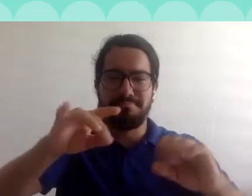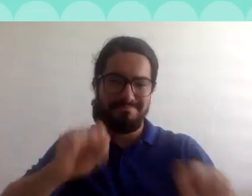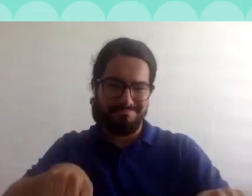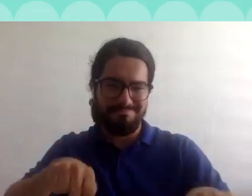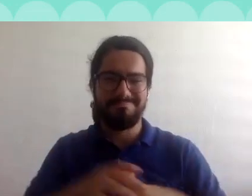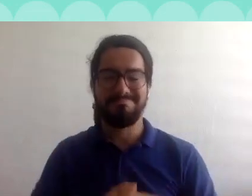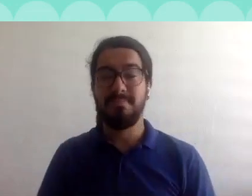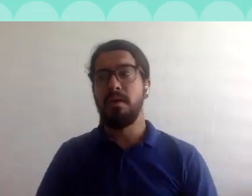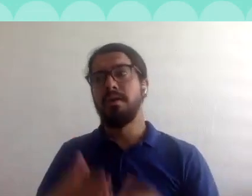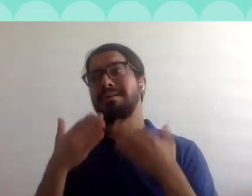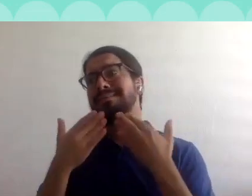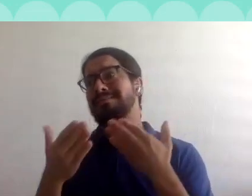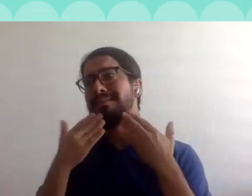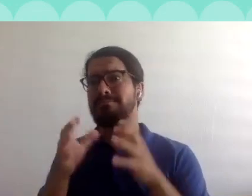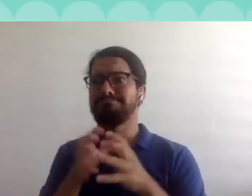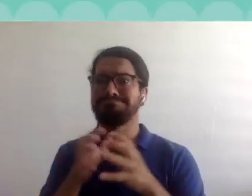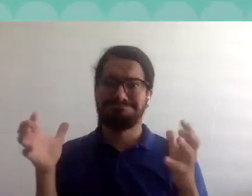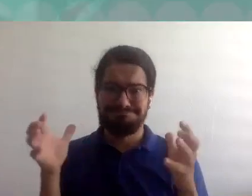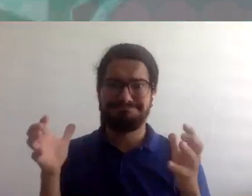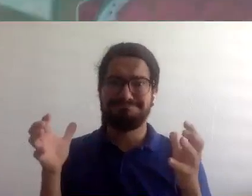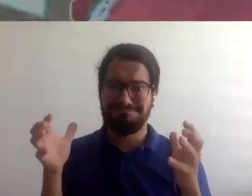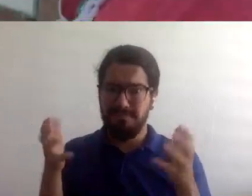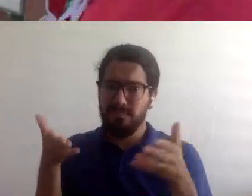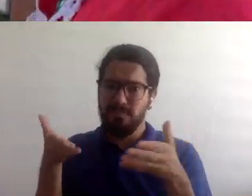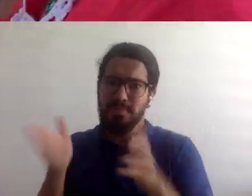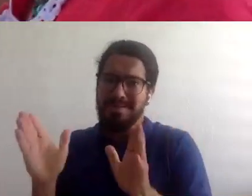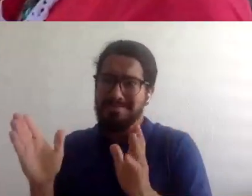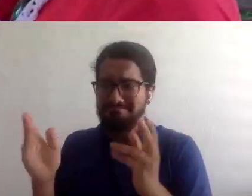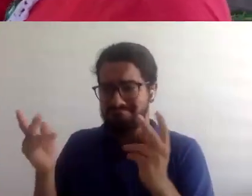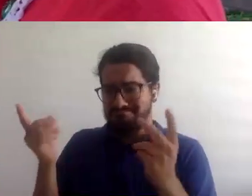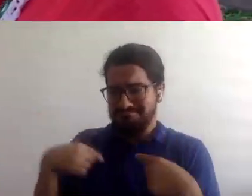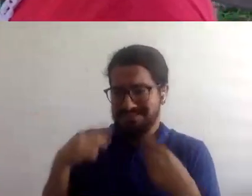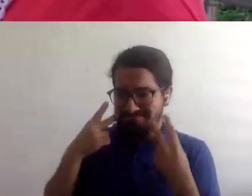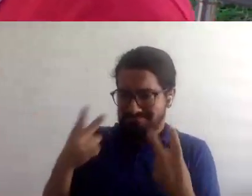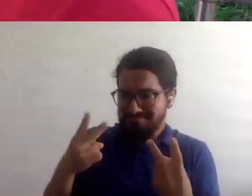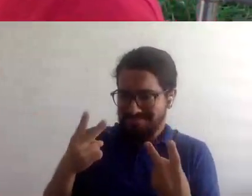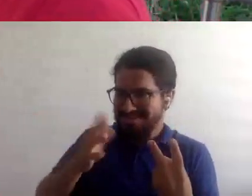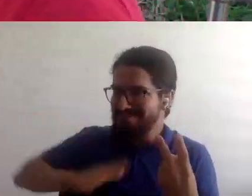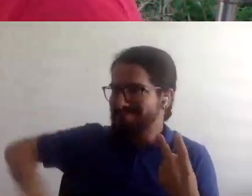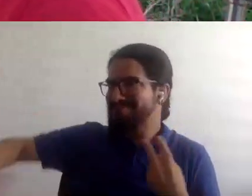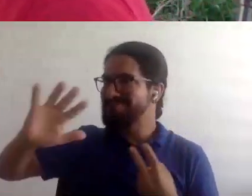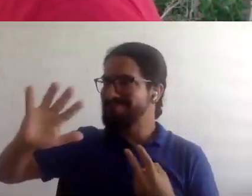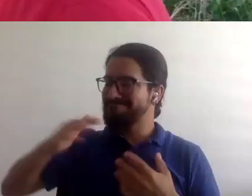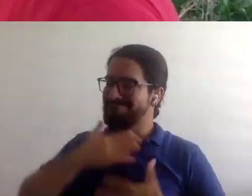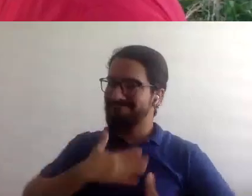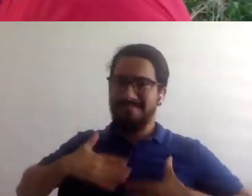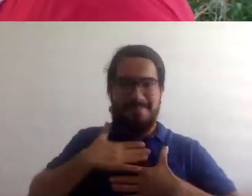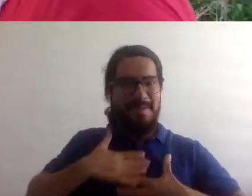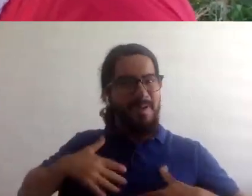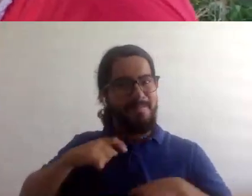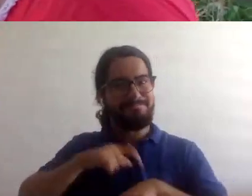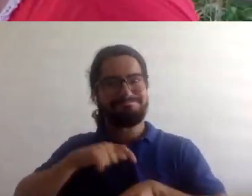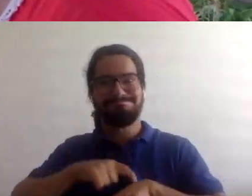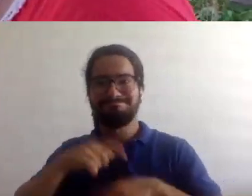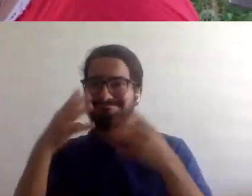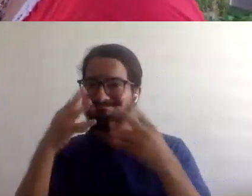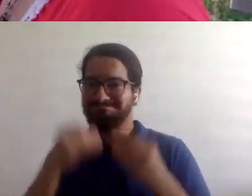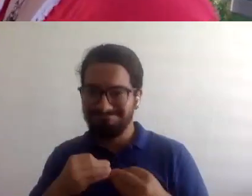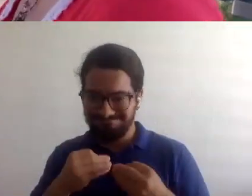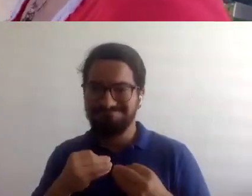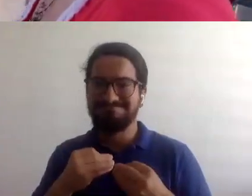nos hayan dejado venir a quitarles el tiempo y a la comida que nos hicieron.